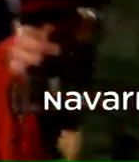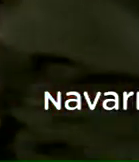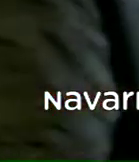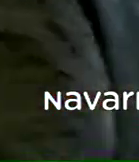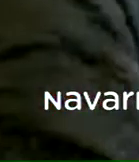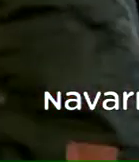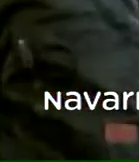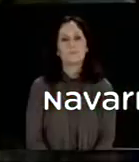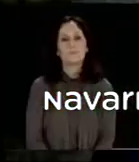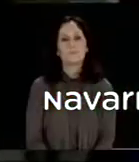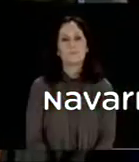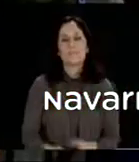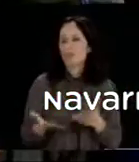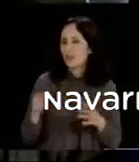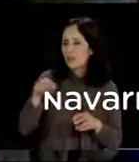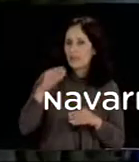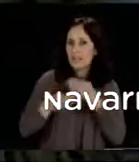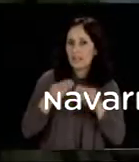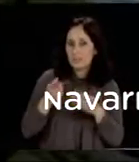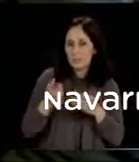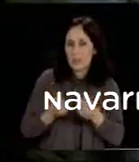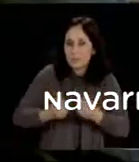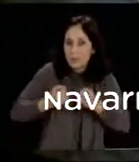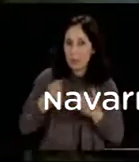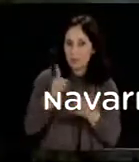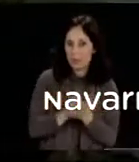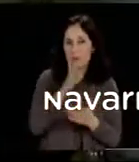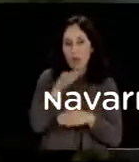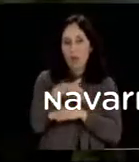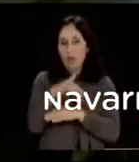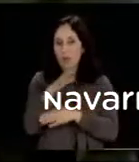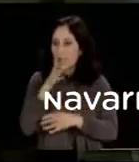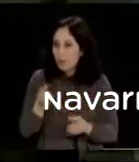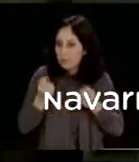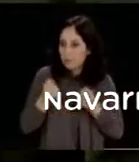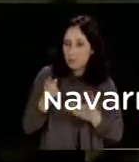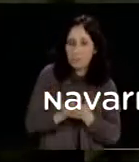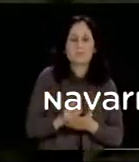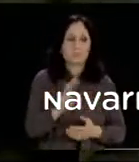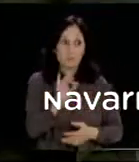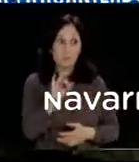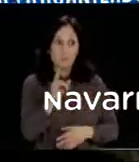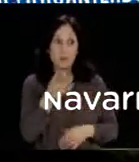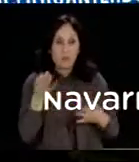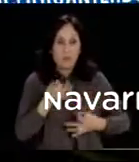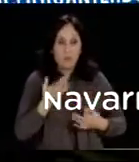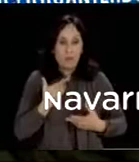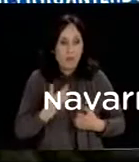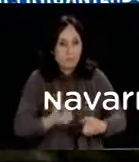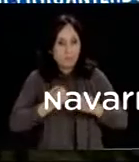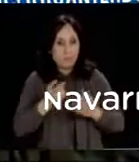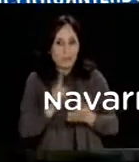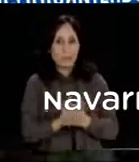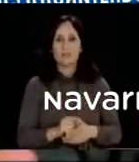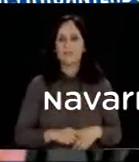¿Qué estamos haciendo? Aquí ya recargando pilas después de todo el día por ahí por la calle, ¿no? Claro, claro que estamos recargando pilas y más. Oye,